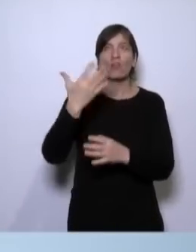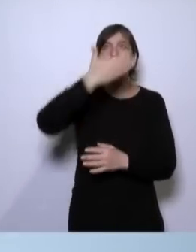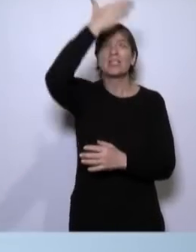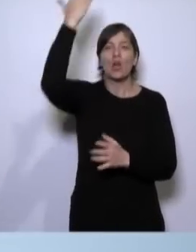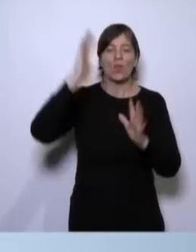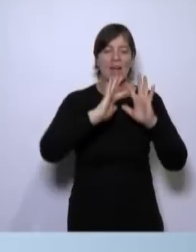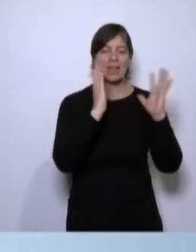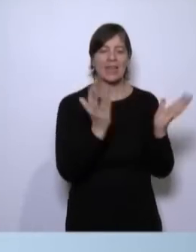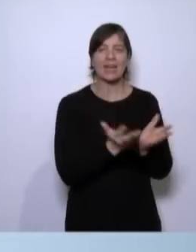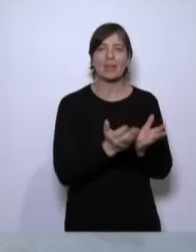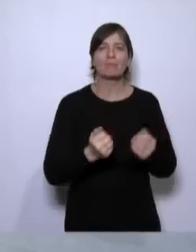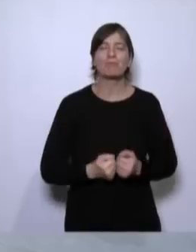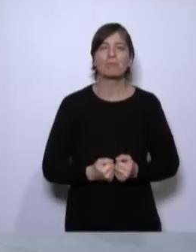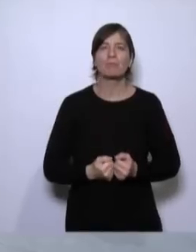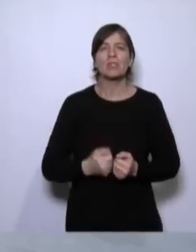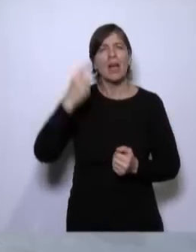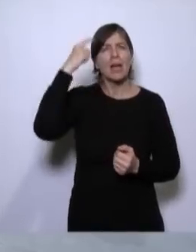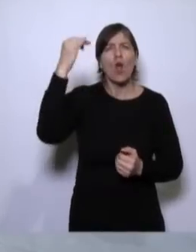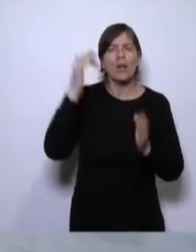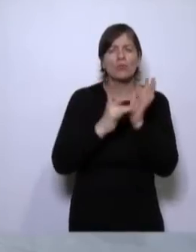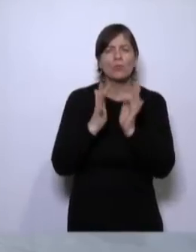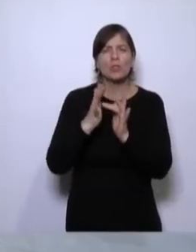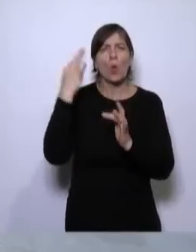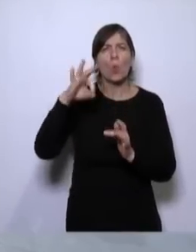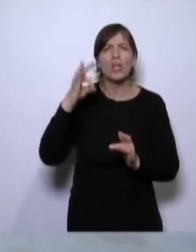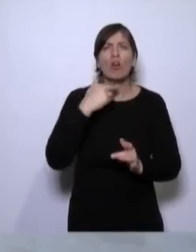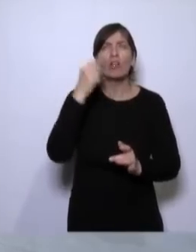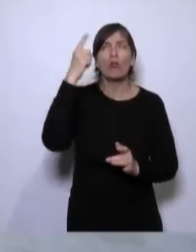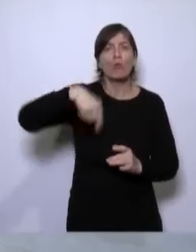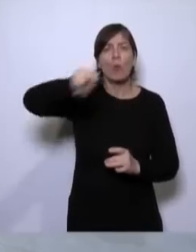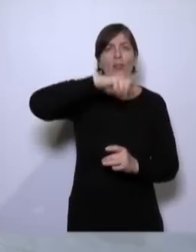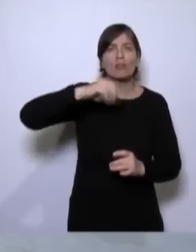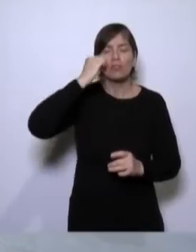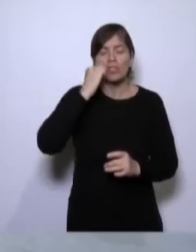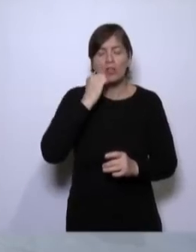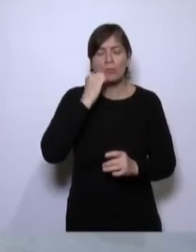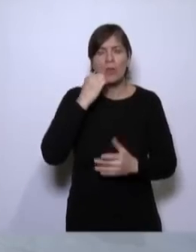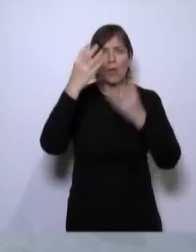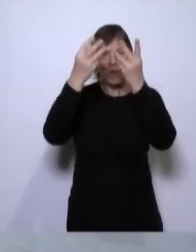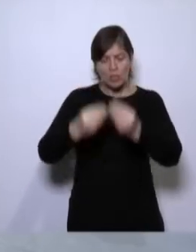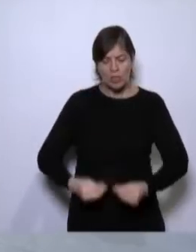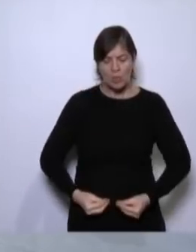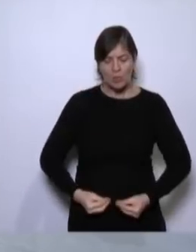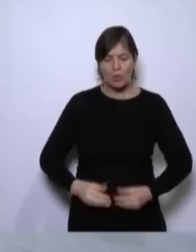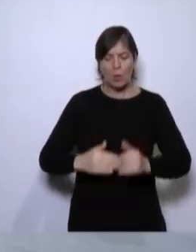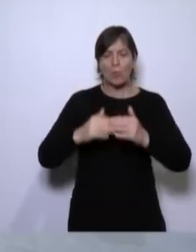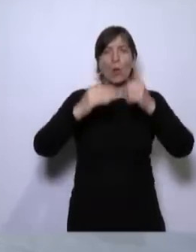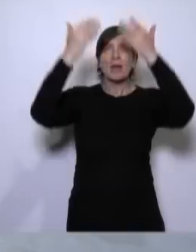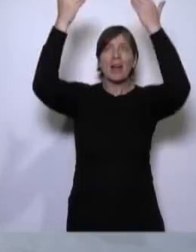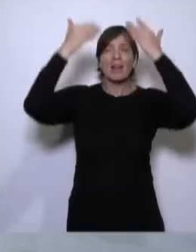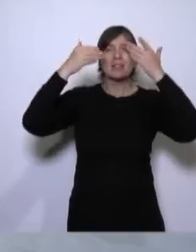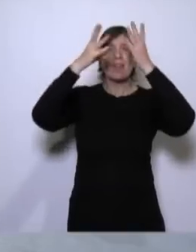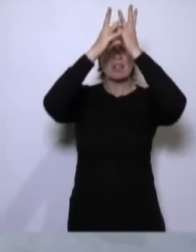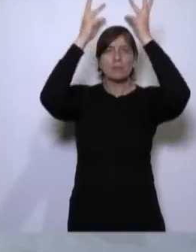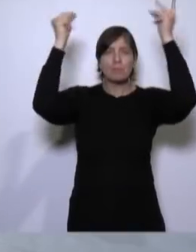Creador del cielo y de la tierra. Creo en Jesucristo, su único Hijo, nuestro Señor, que fue concebido por